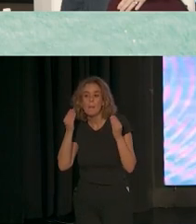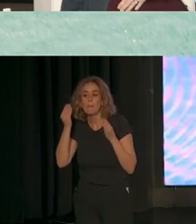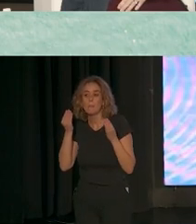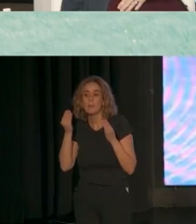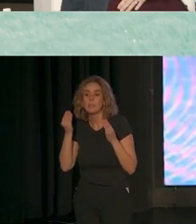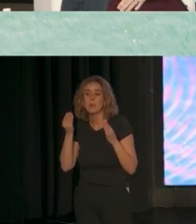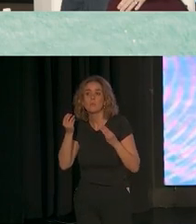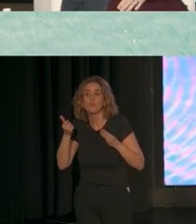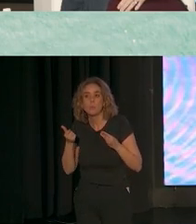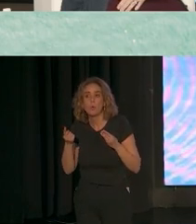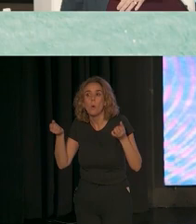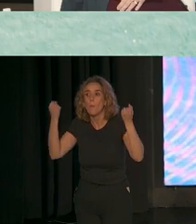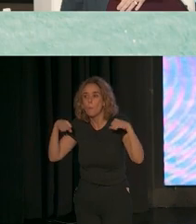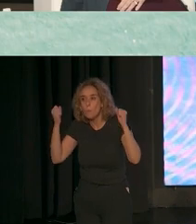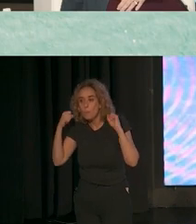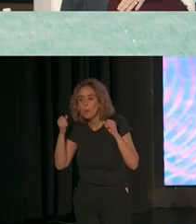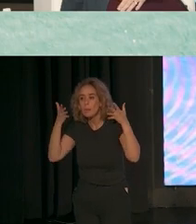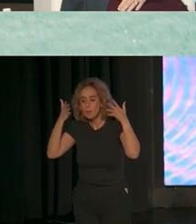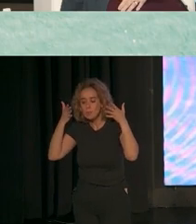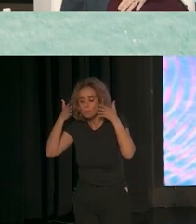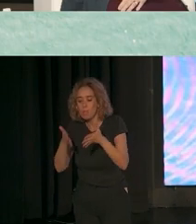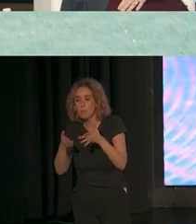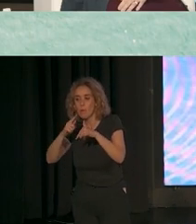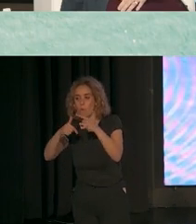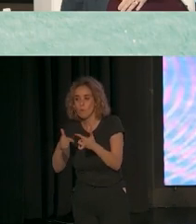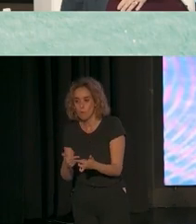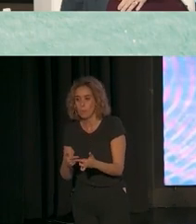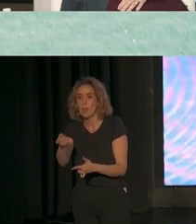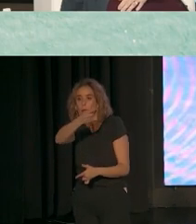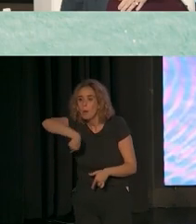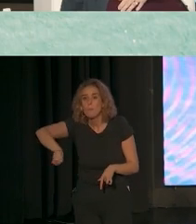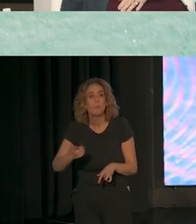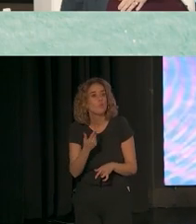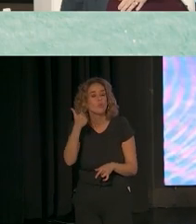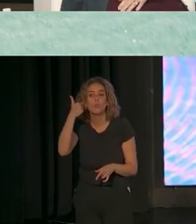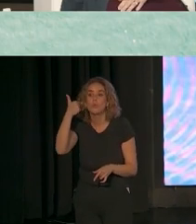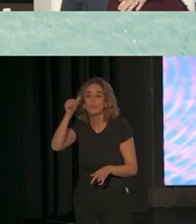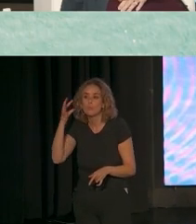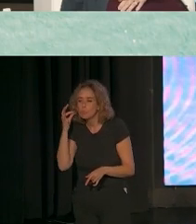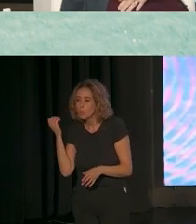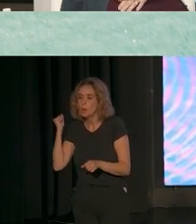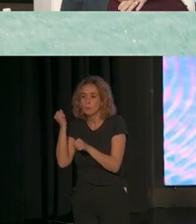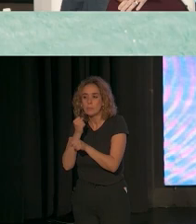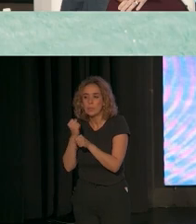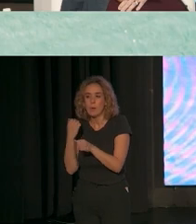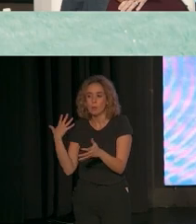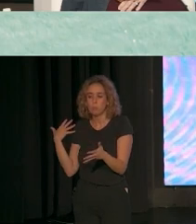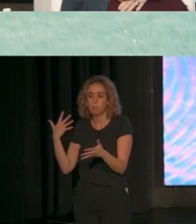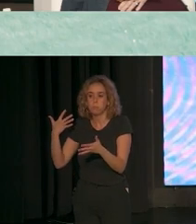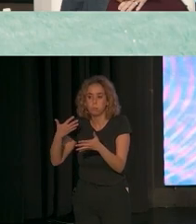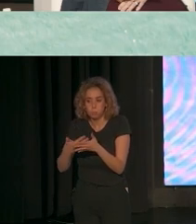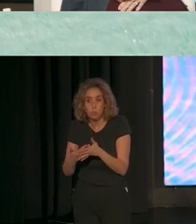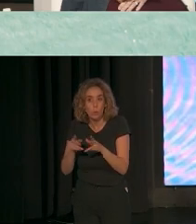en la noción de las prácticas centradas en la familia. Muchos de vosotros y vosotras habréis trabajado muchos años también con